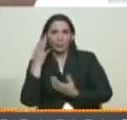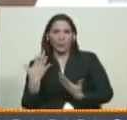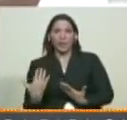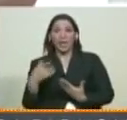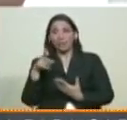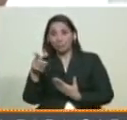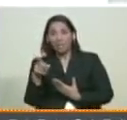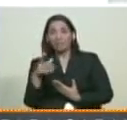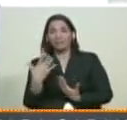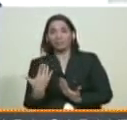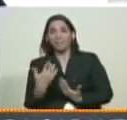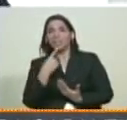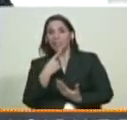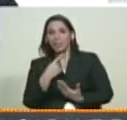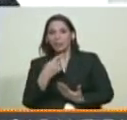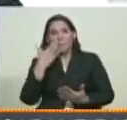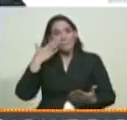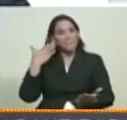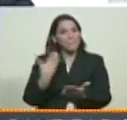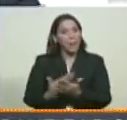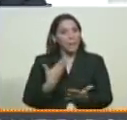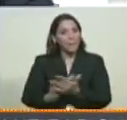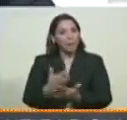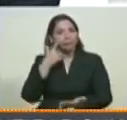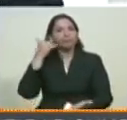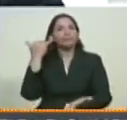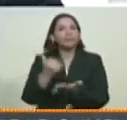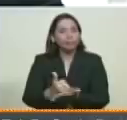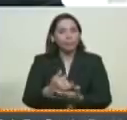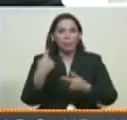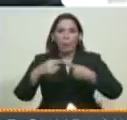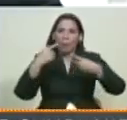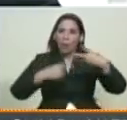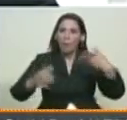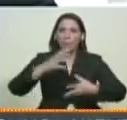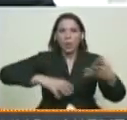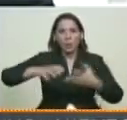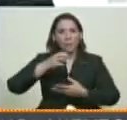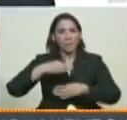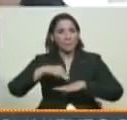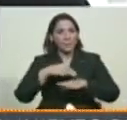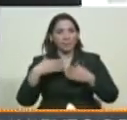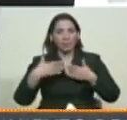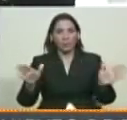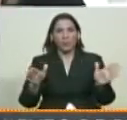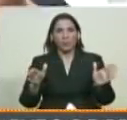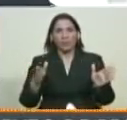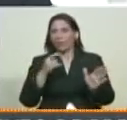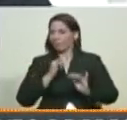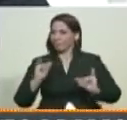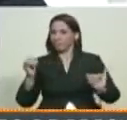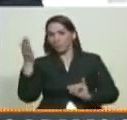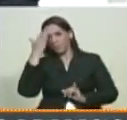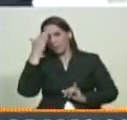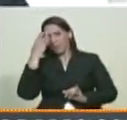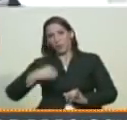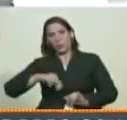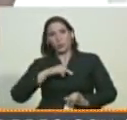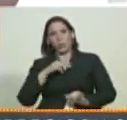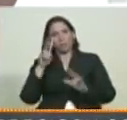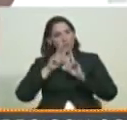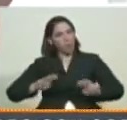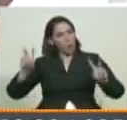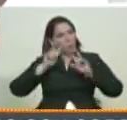testimonio, se corroboró cada una de las irregularidades que el Ministerio Público previamente, por nuestra vocería,